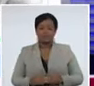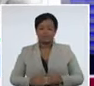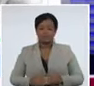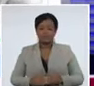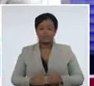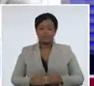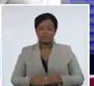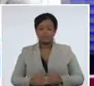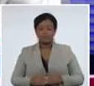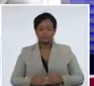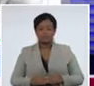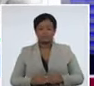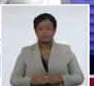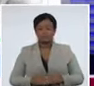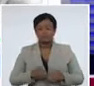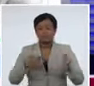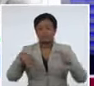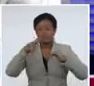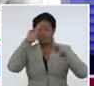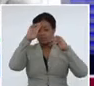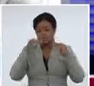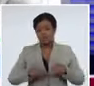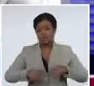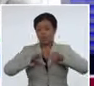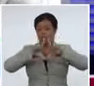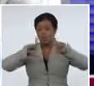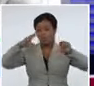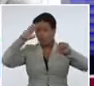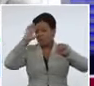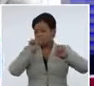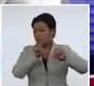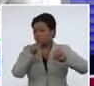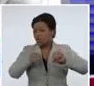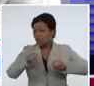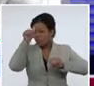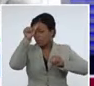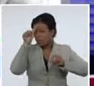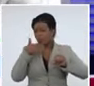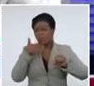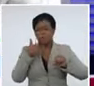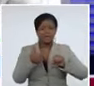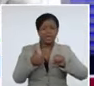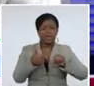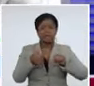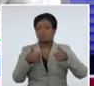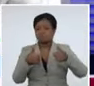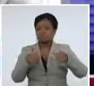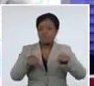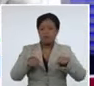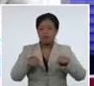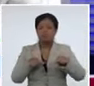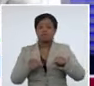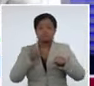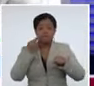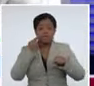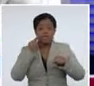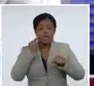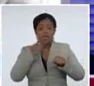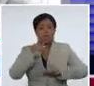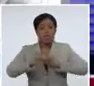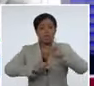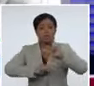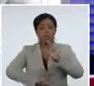Salud Pública de nuestro país. ¿Cómo amanece este domingo, doctor? Estamos en pleno debate, discusión, mejorando muchos